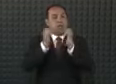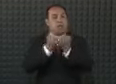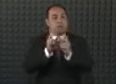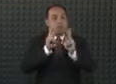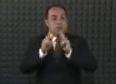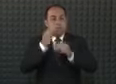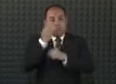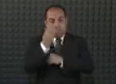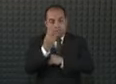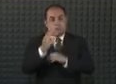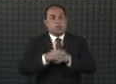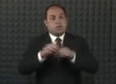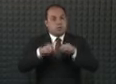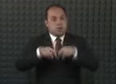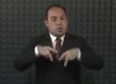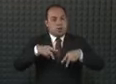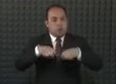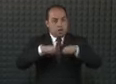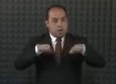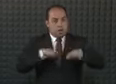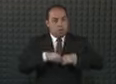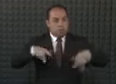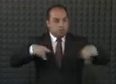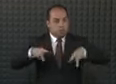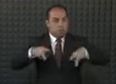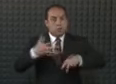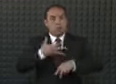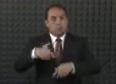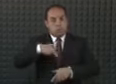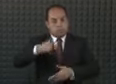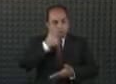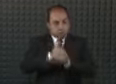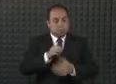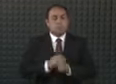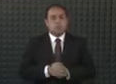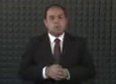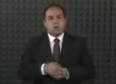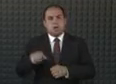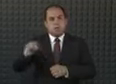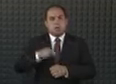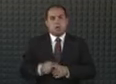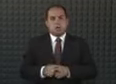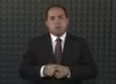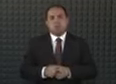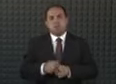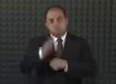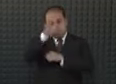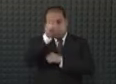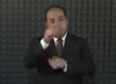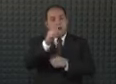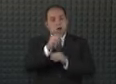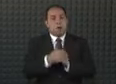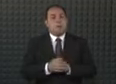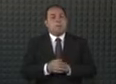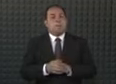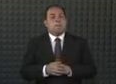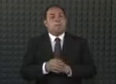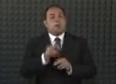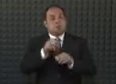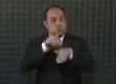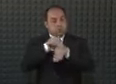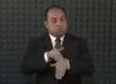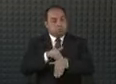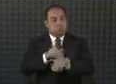fútbol, bueno, con los 3 equipos de fútbol profesional que tenemos aquí en la ciudad y están perfectamente en línea para cumplir los lineamientos que están el día